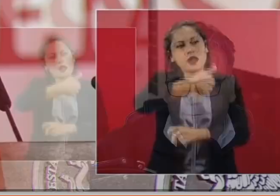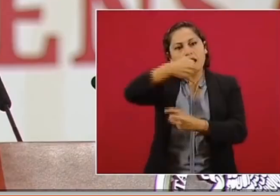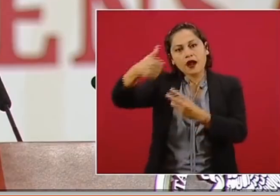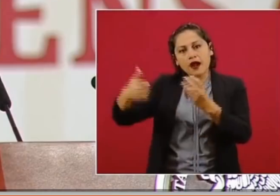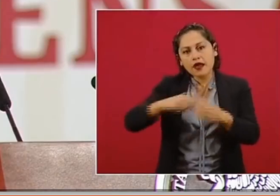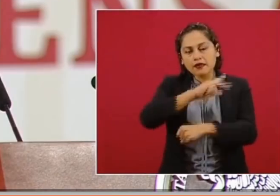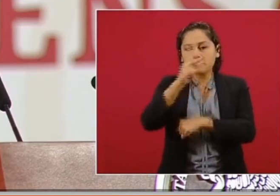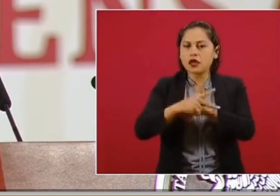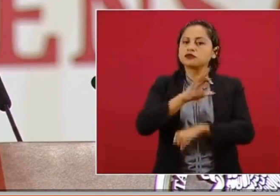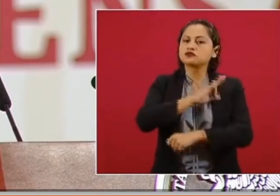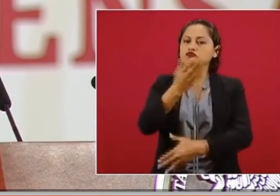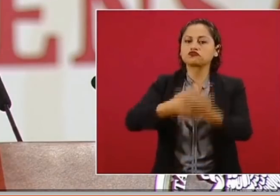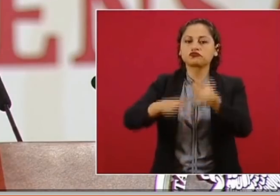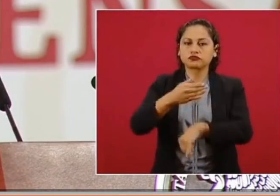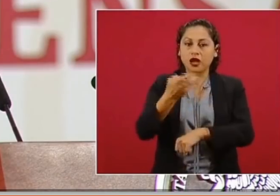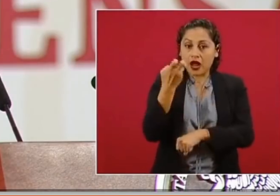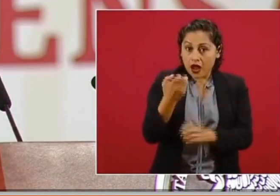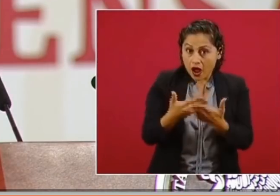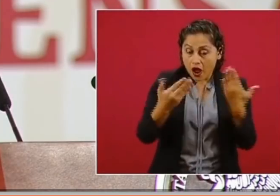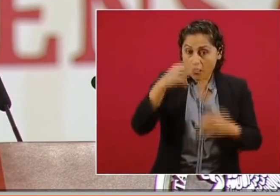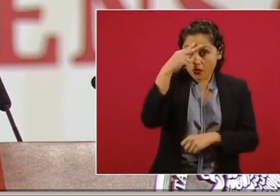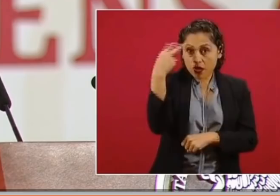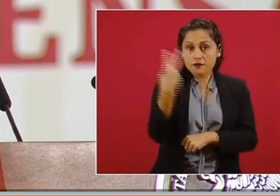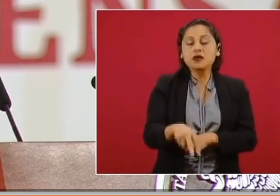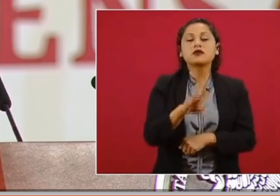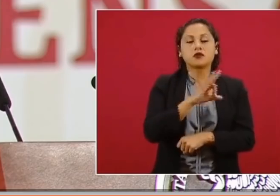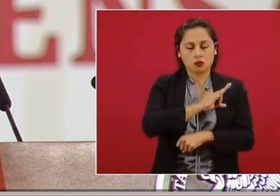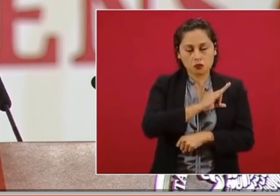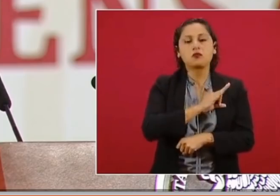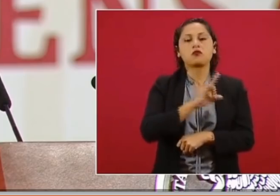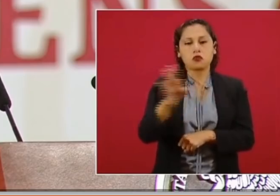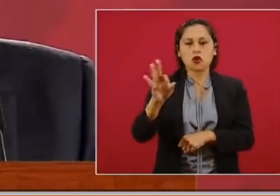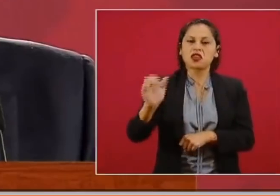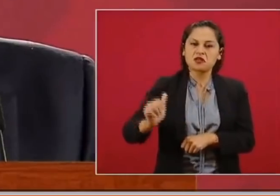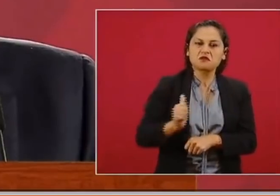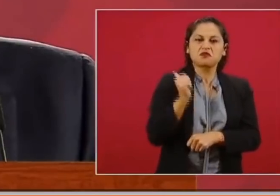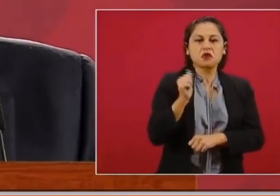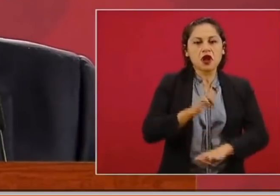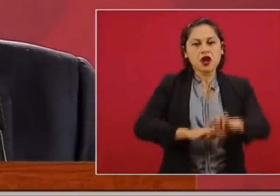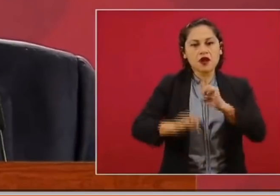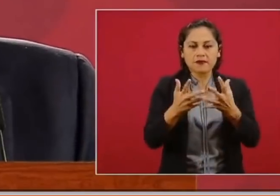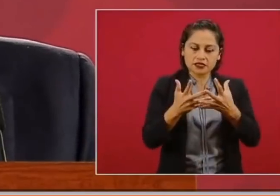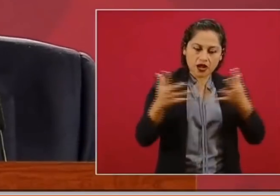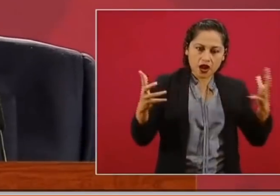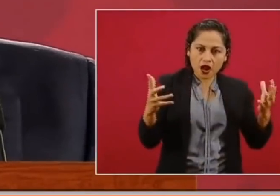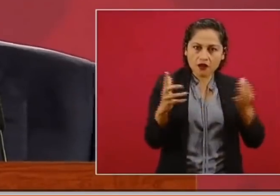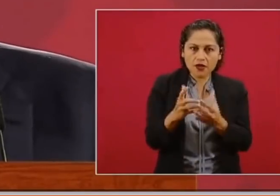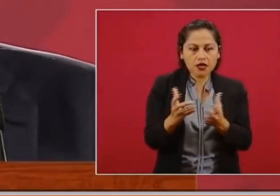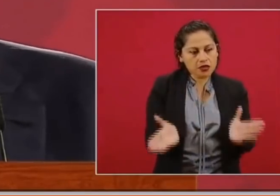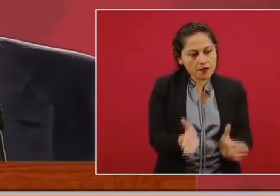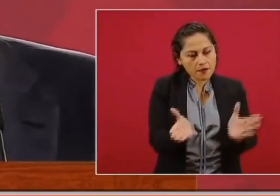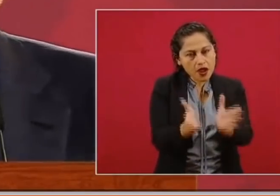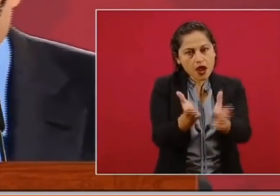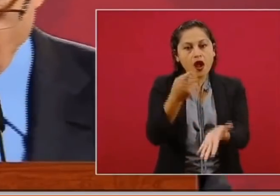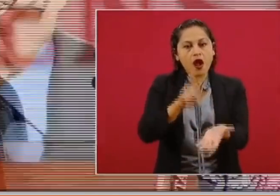México fortalezca sus pequeñas y medianas empresas, así como para impulsar nuestro mercado